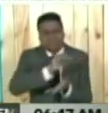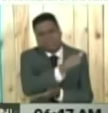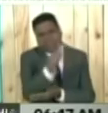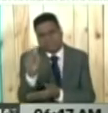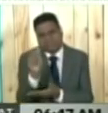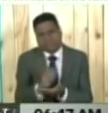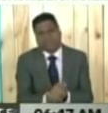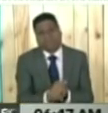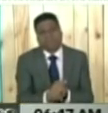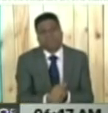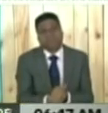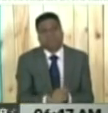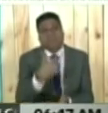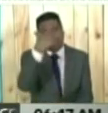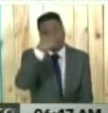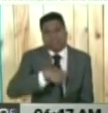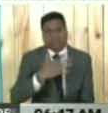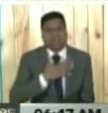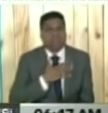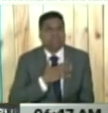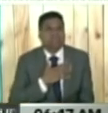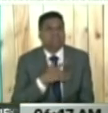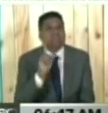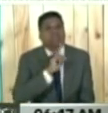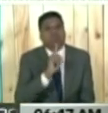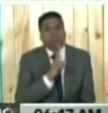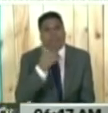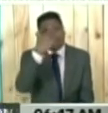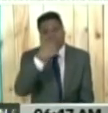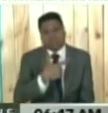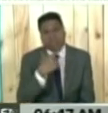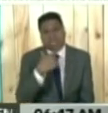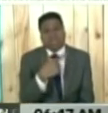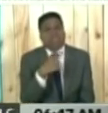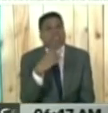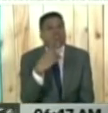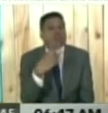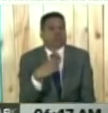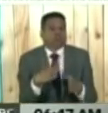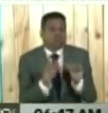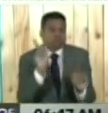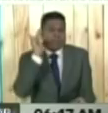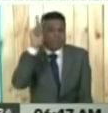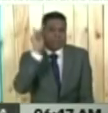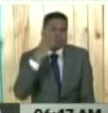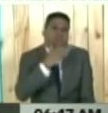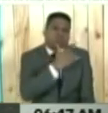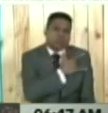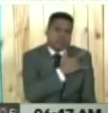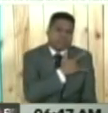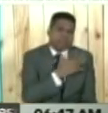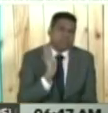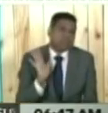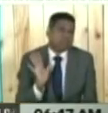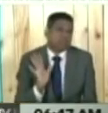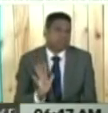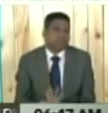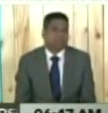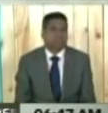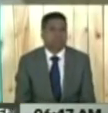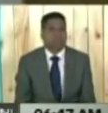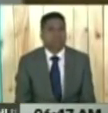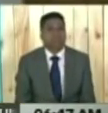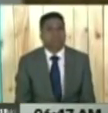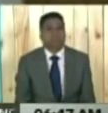posición personal, claro, no es política, es académica, es aplicando las normas jurídicas.